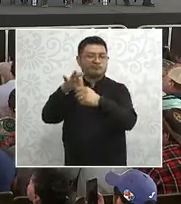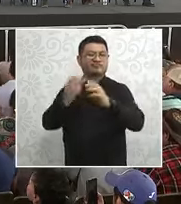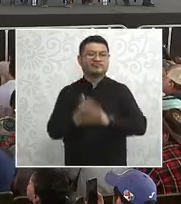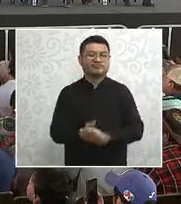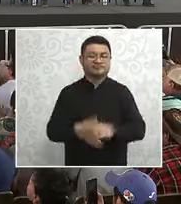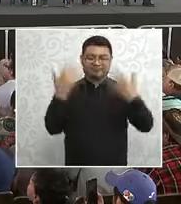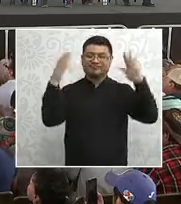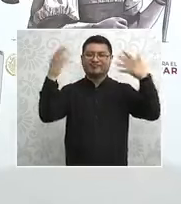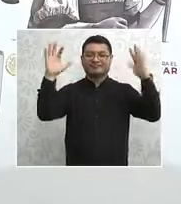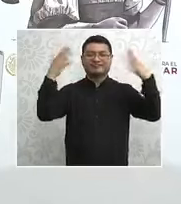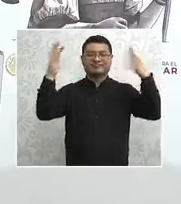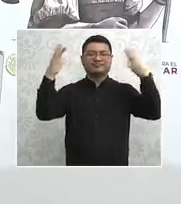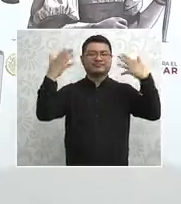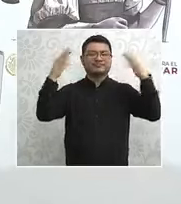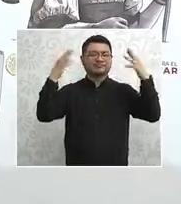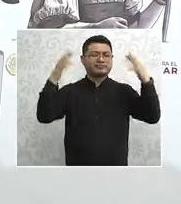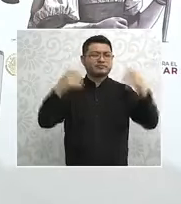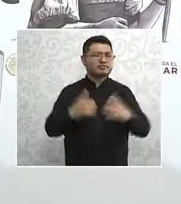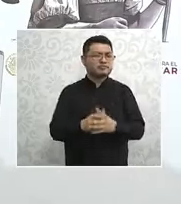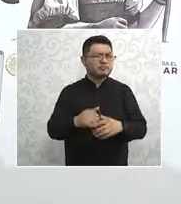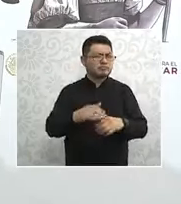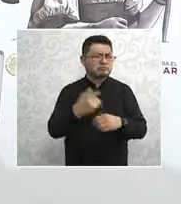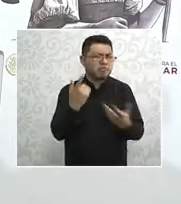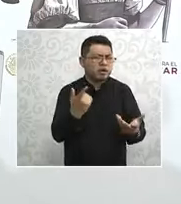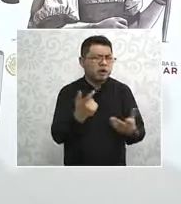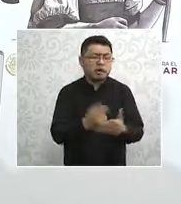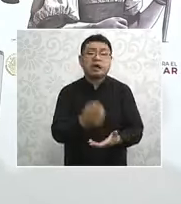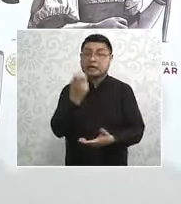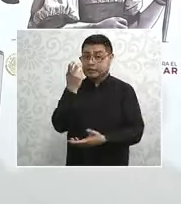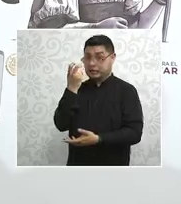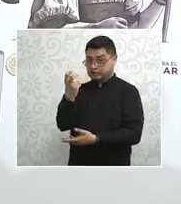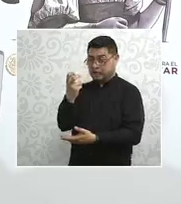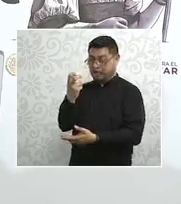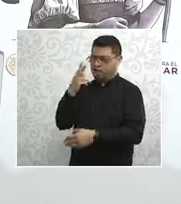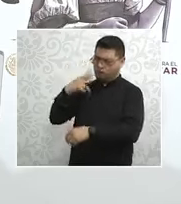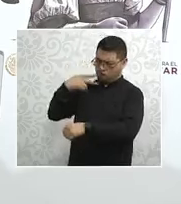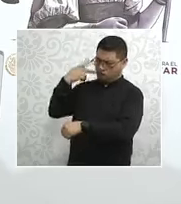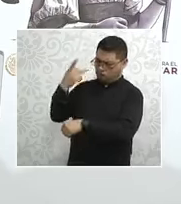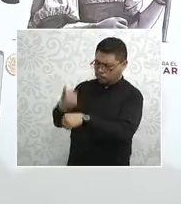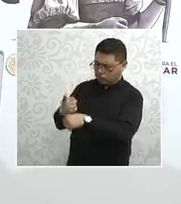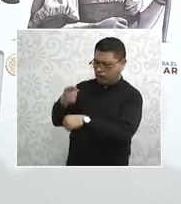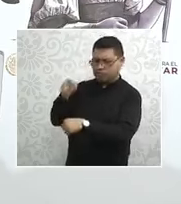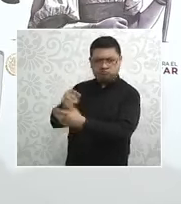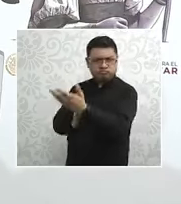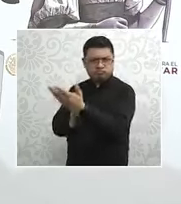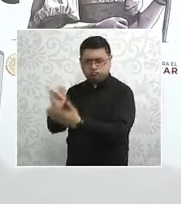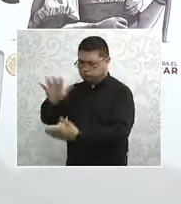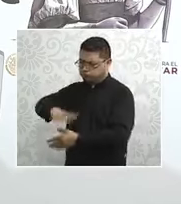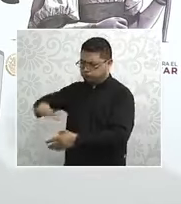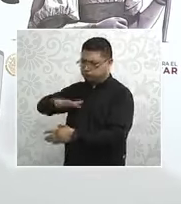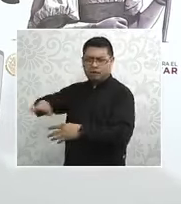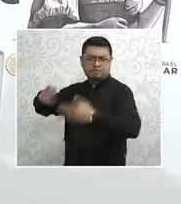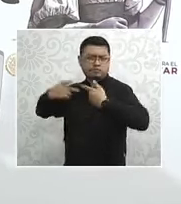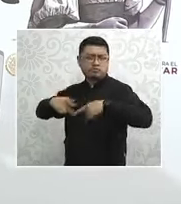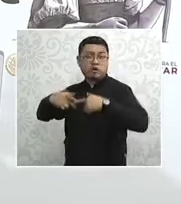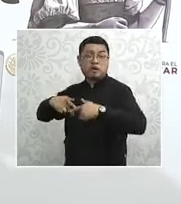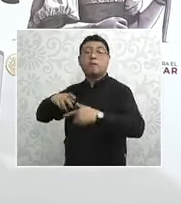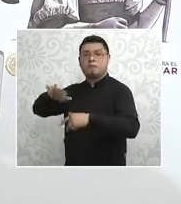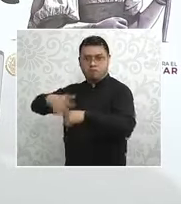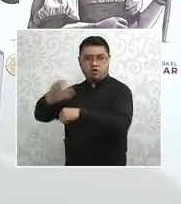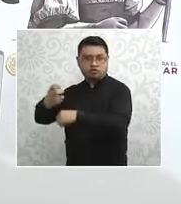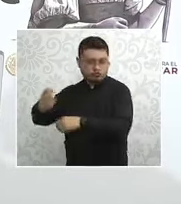nación porque esa fue la voluntad y la decisión del pueblo por eso cambió la